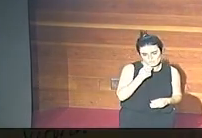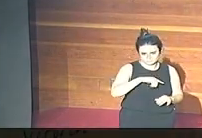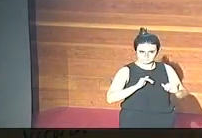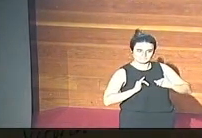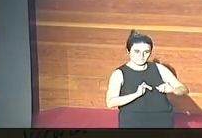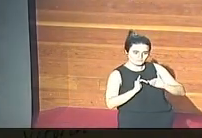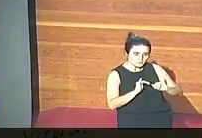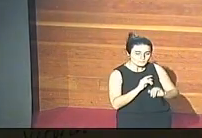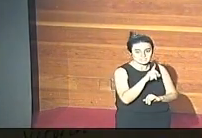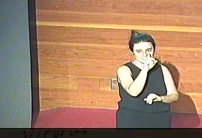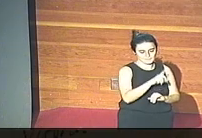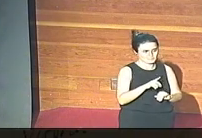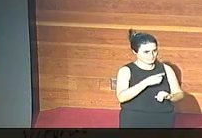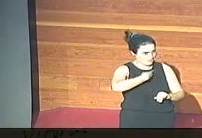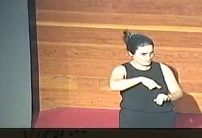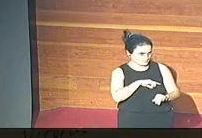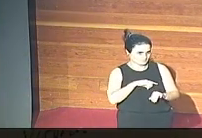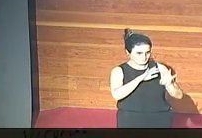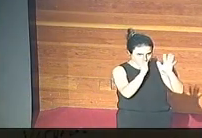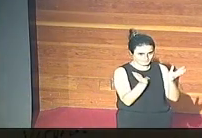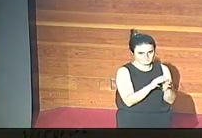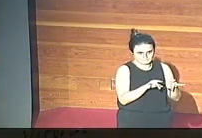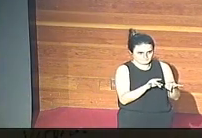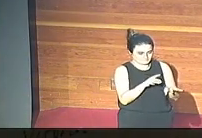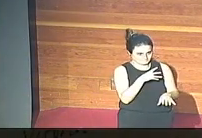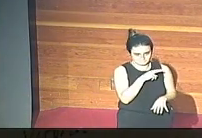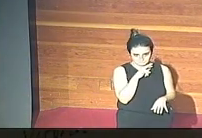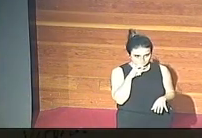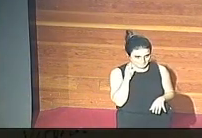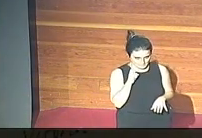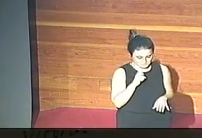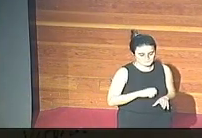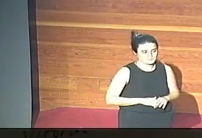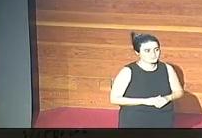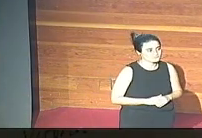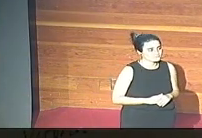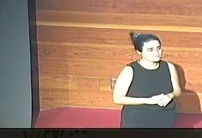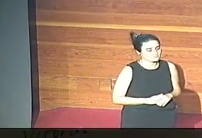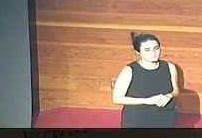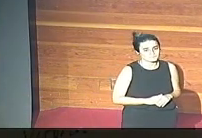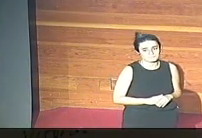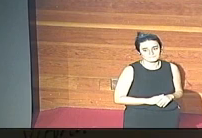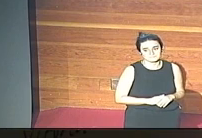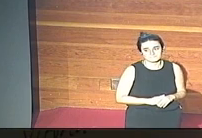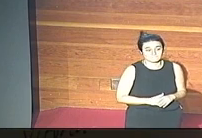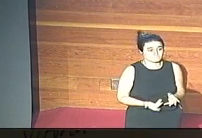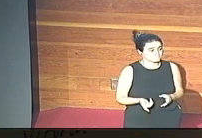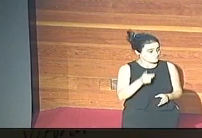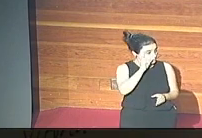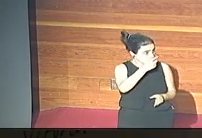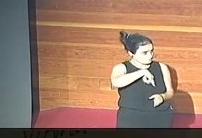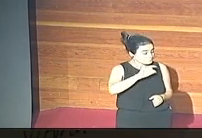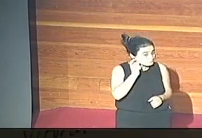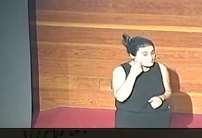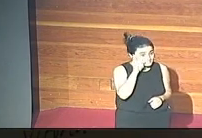la maravilla del planeta en el que vivimos lo digo porque no sé si nos damos cuenta pero es un planeta